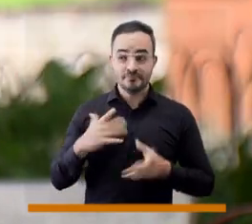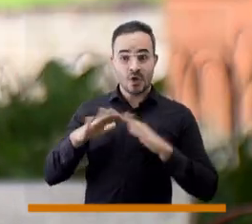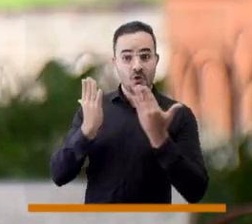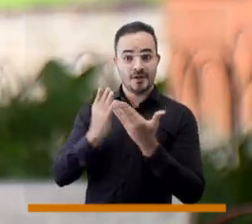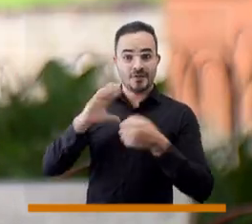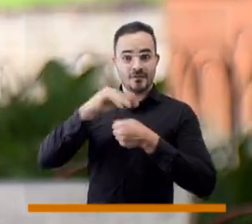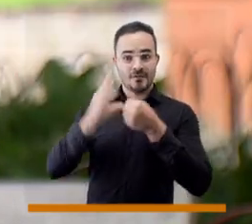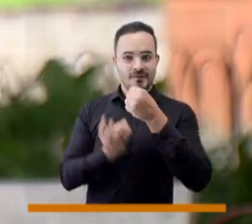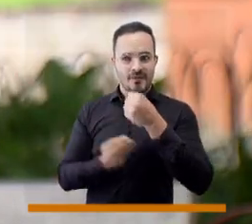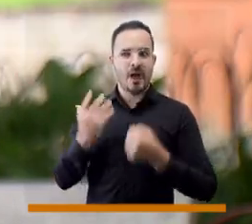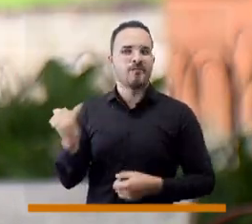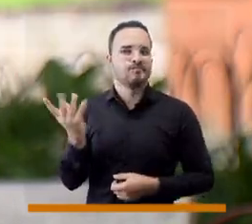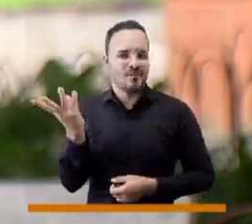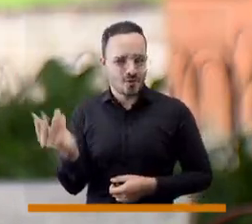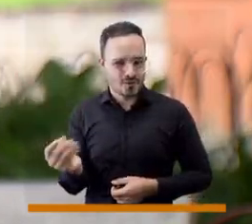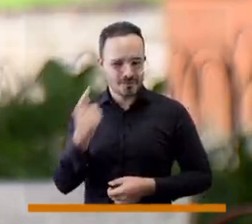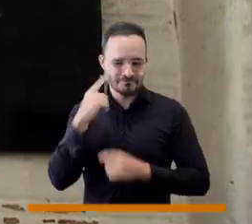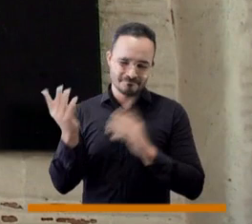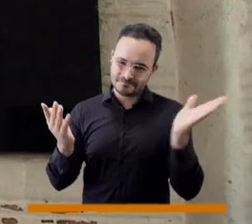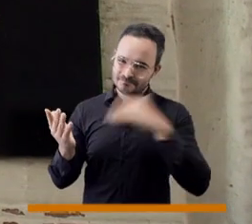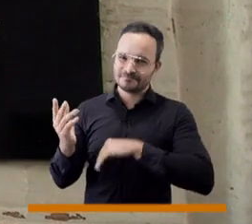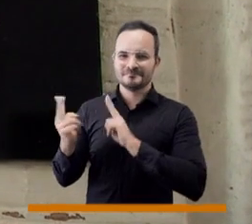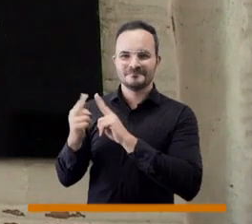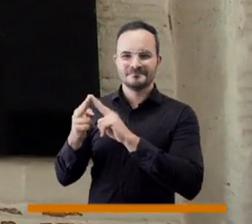estos, vamos a conocerlo.